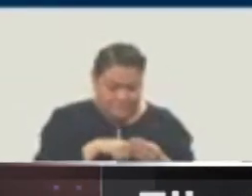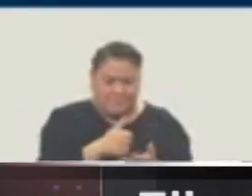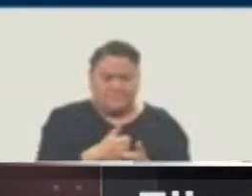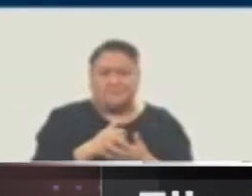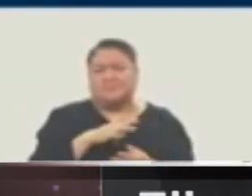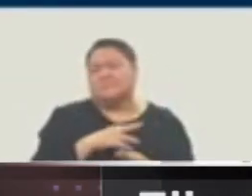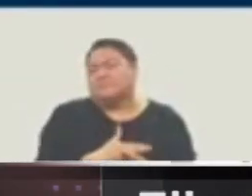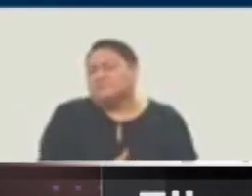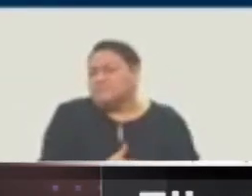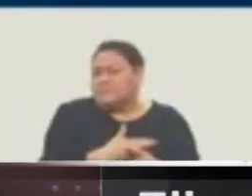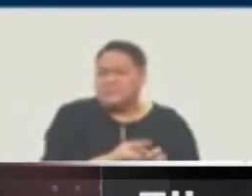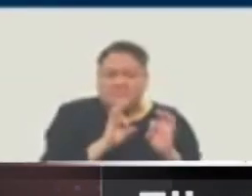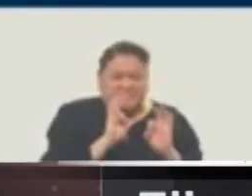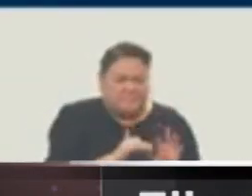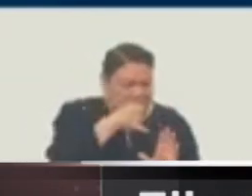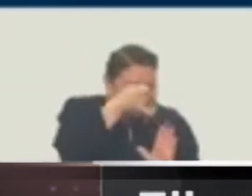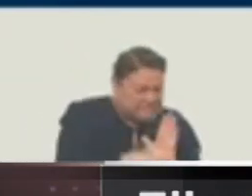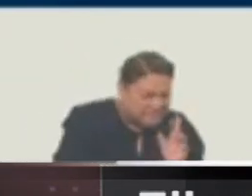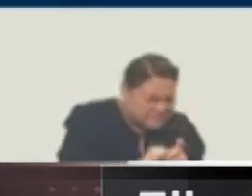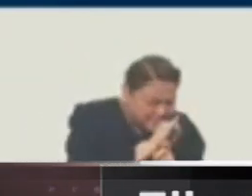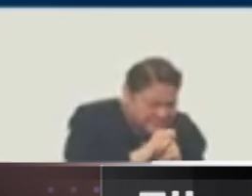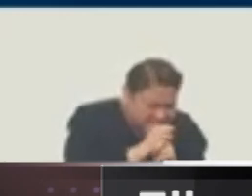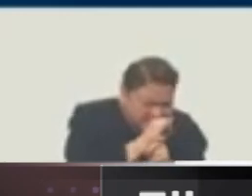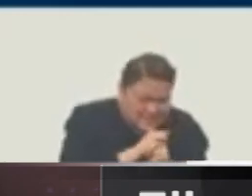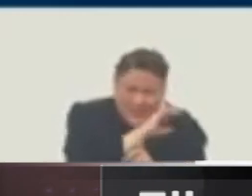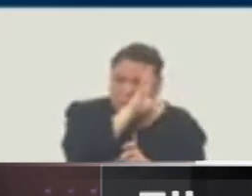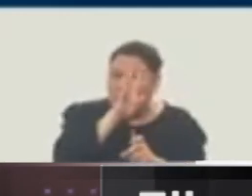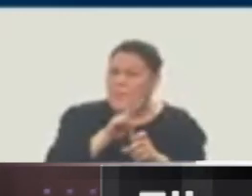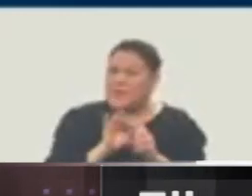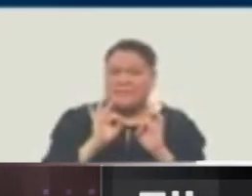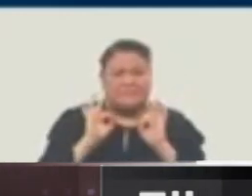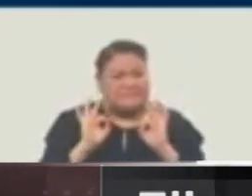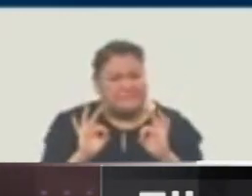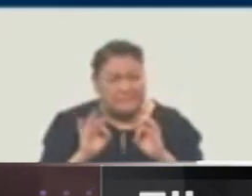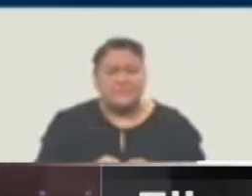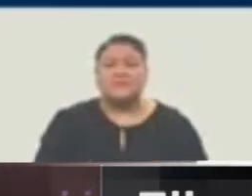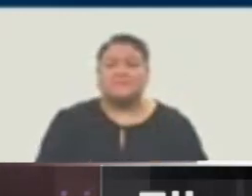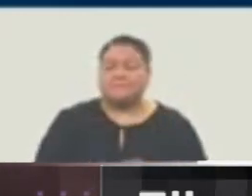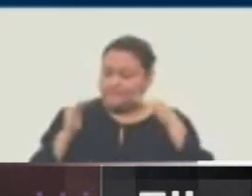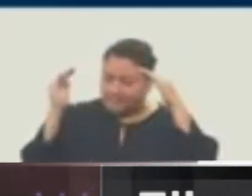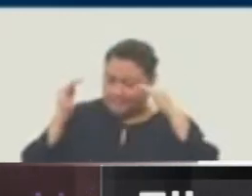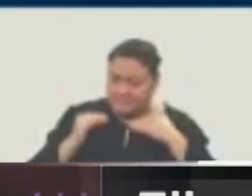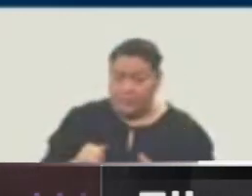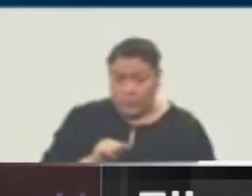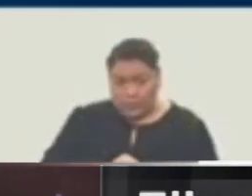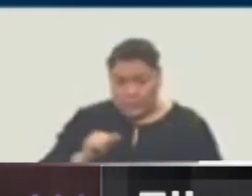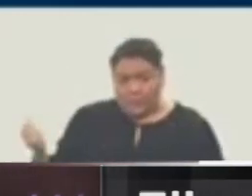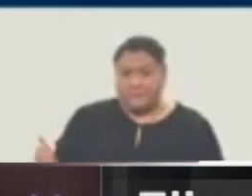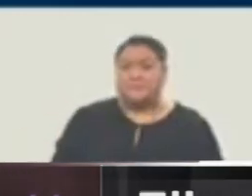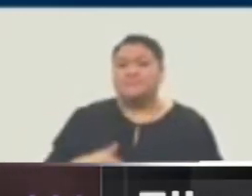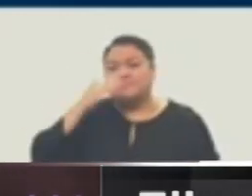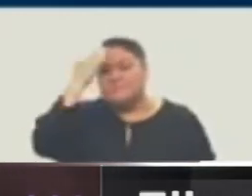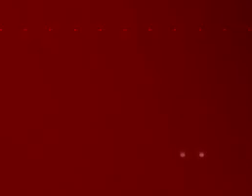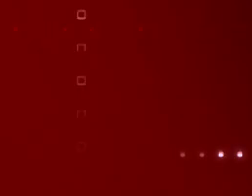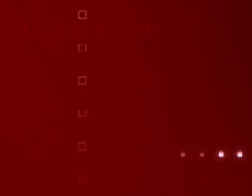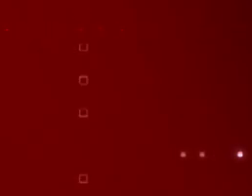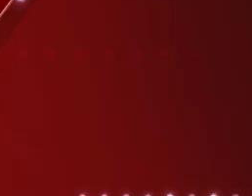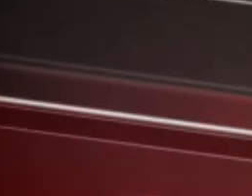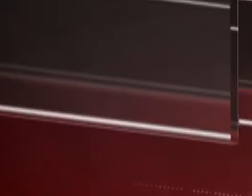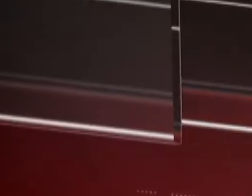contabilizaron 9 delitos sexuales contra mujeres por cada delito sexual contra hombres. UDGTV Canal 44, Liz Ortiz.